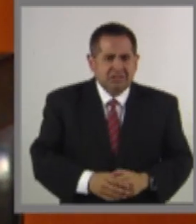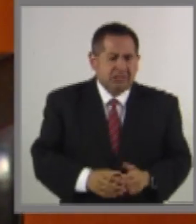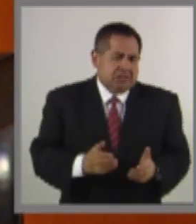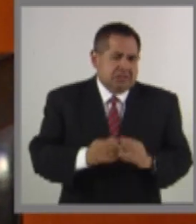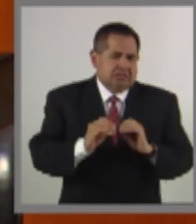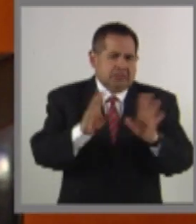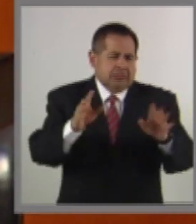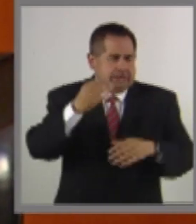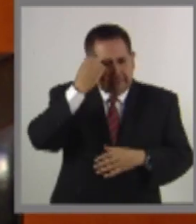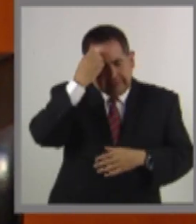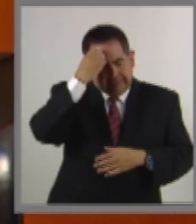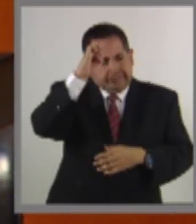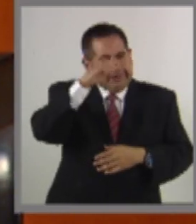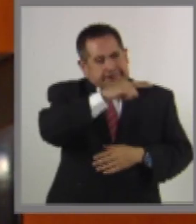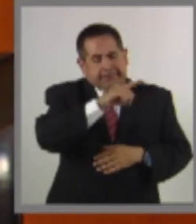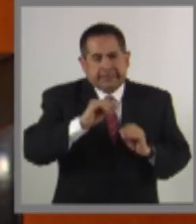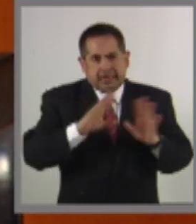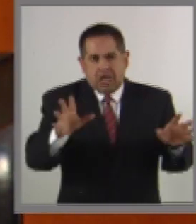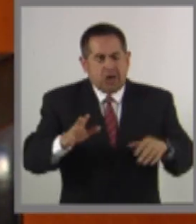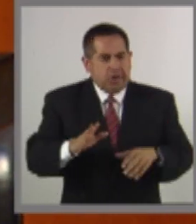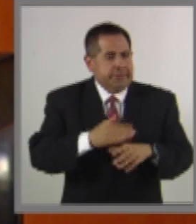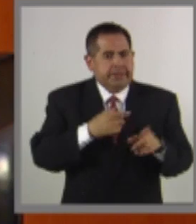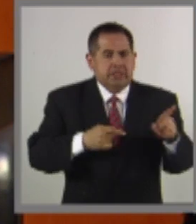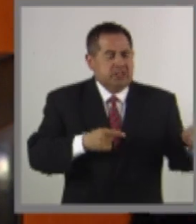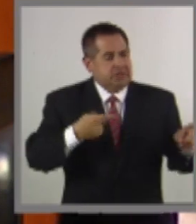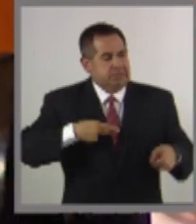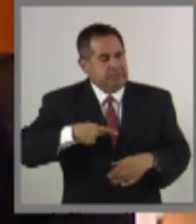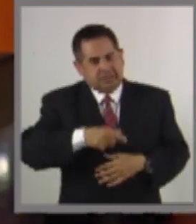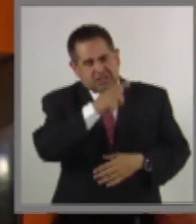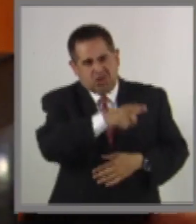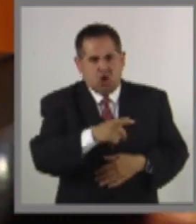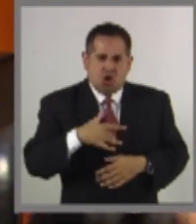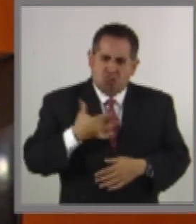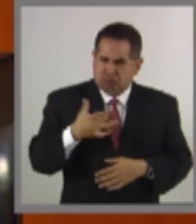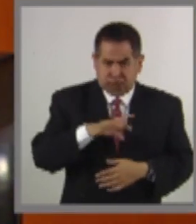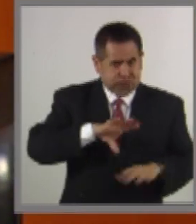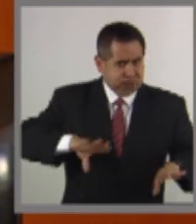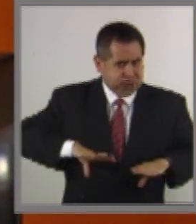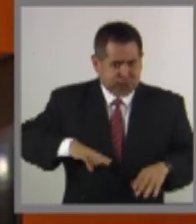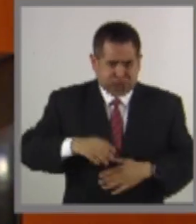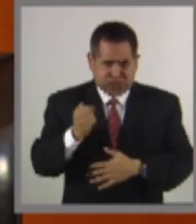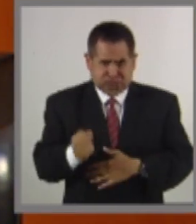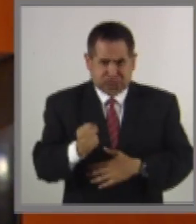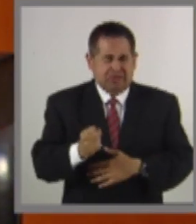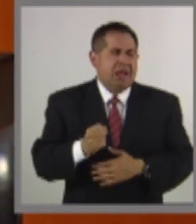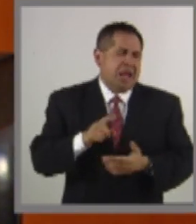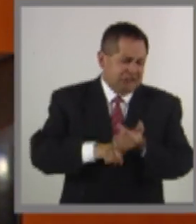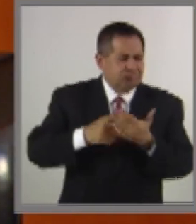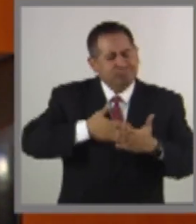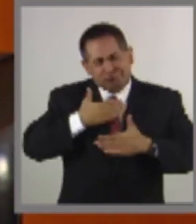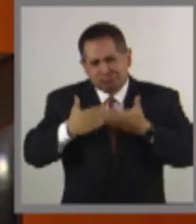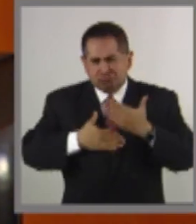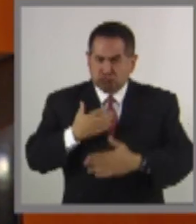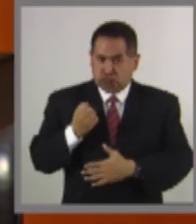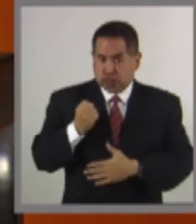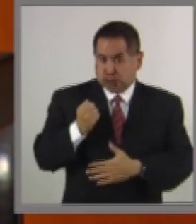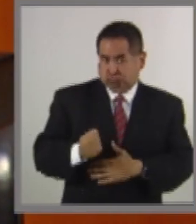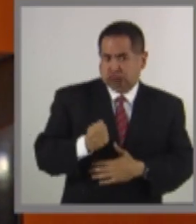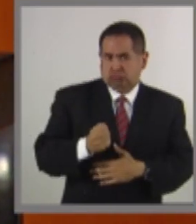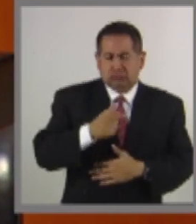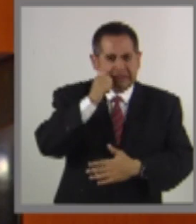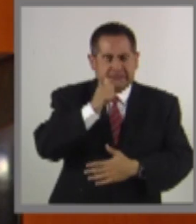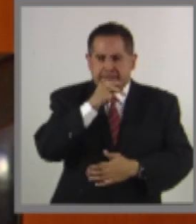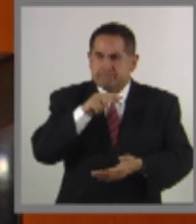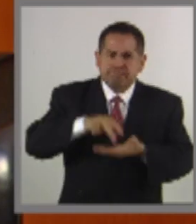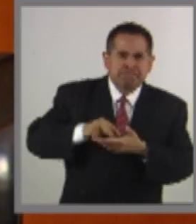Obviamente se le va a extrañar porque es una personalidad recia, decía yo, jovial, siempre presente en